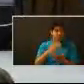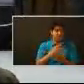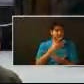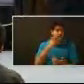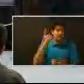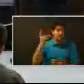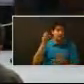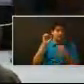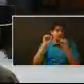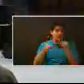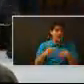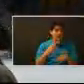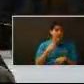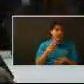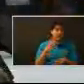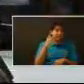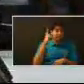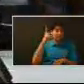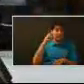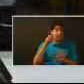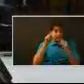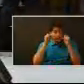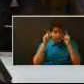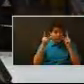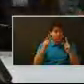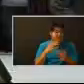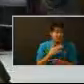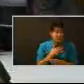Señor, despiértame, Señor, despiértame.